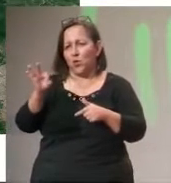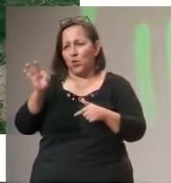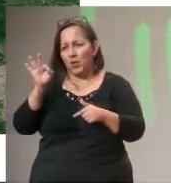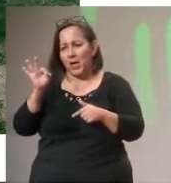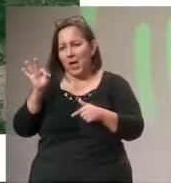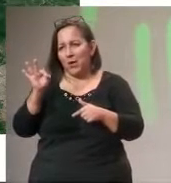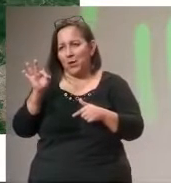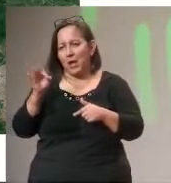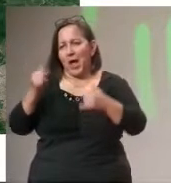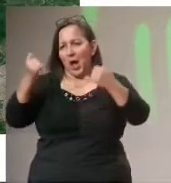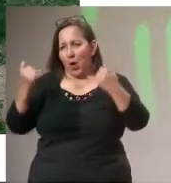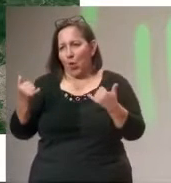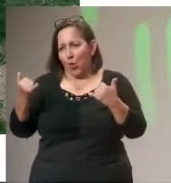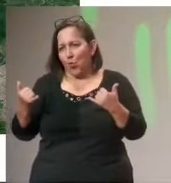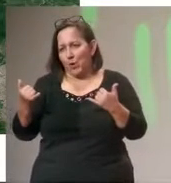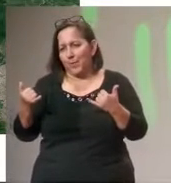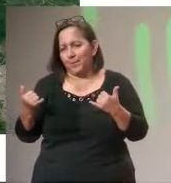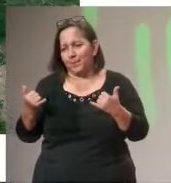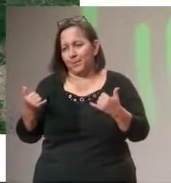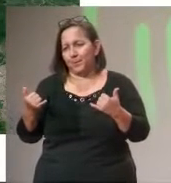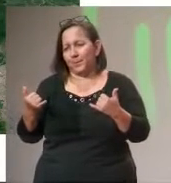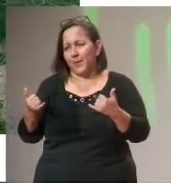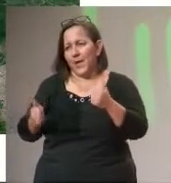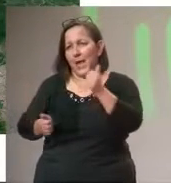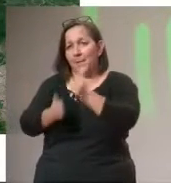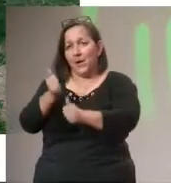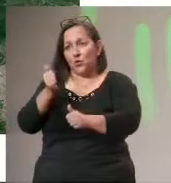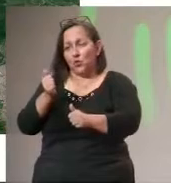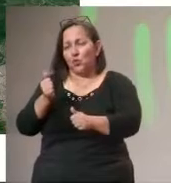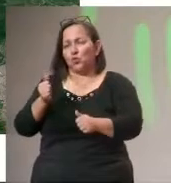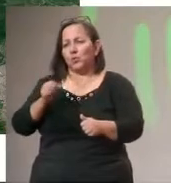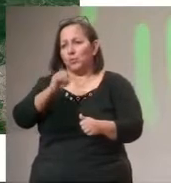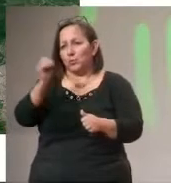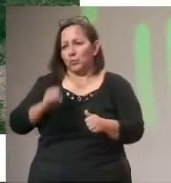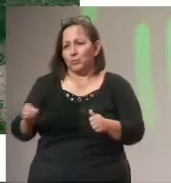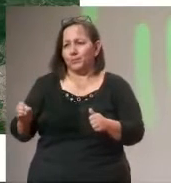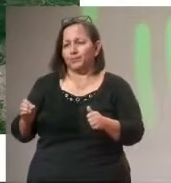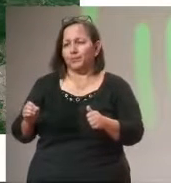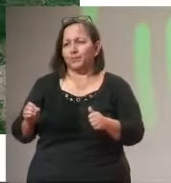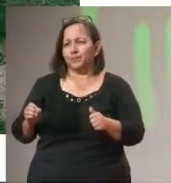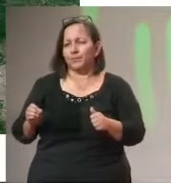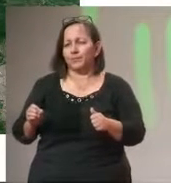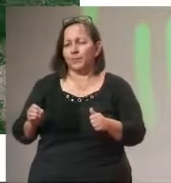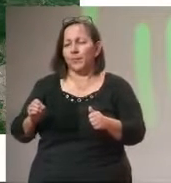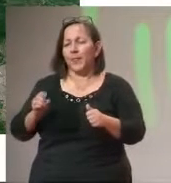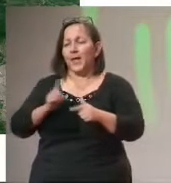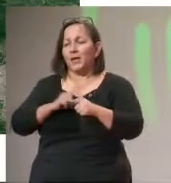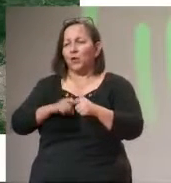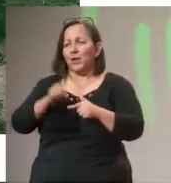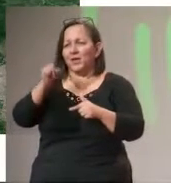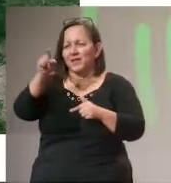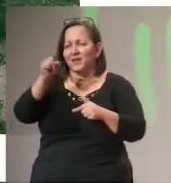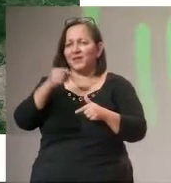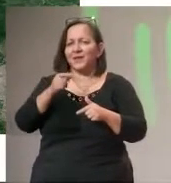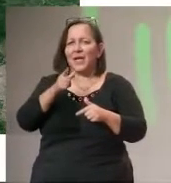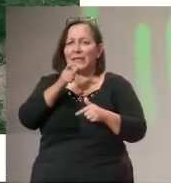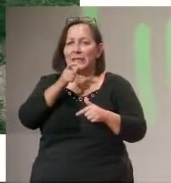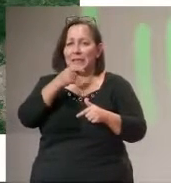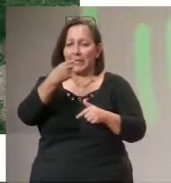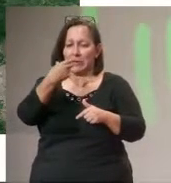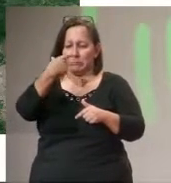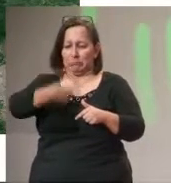que actualmente la mayor proporción es de aguas sépticas. Entonces, ¿a quién tenemos que ver? A nosotros